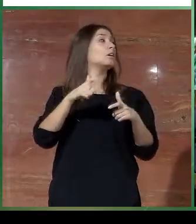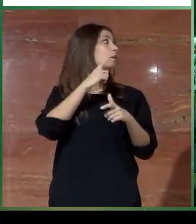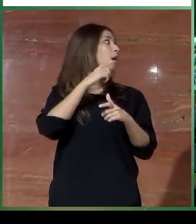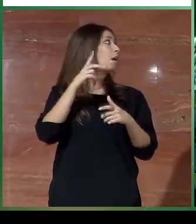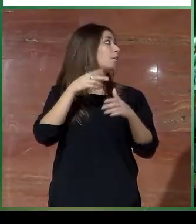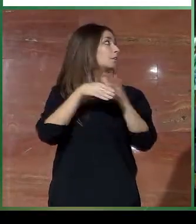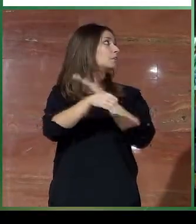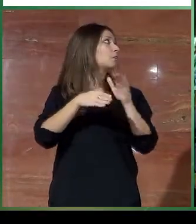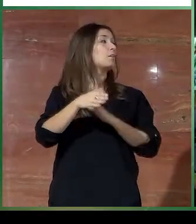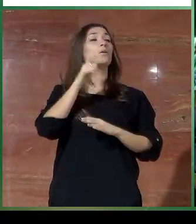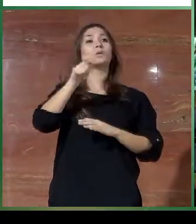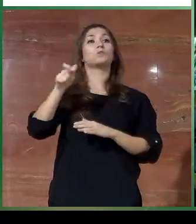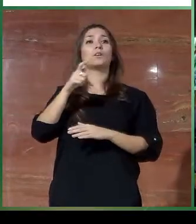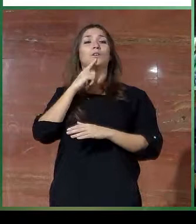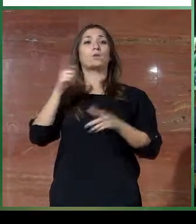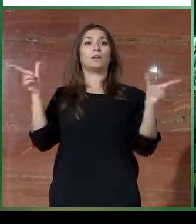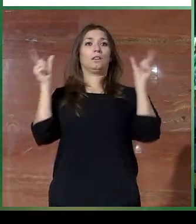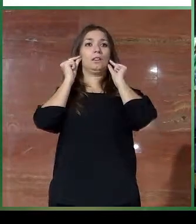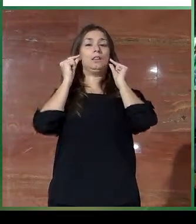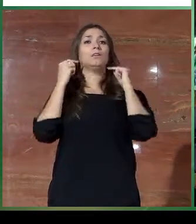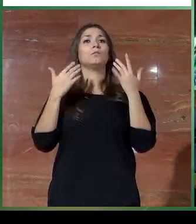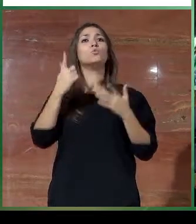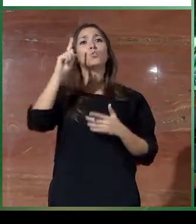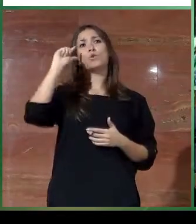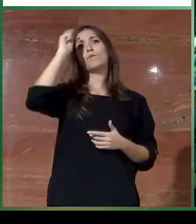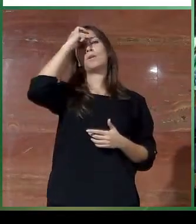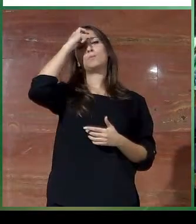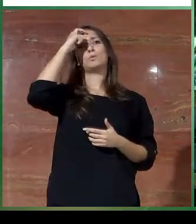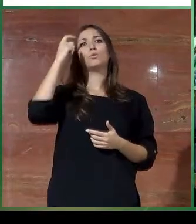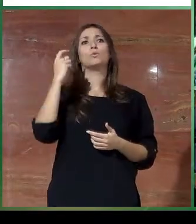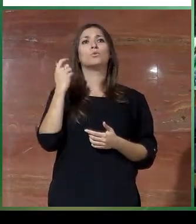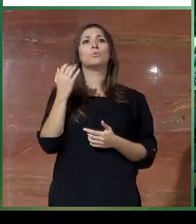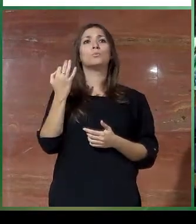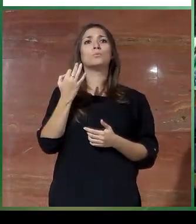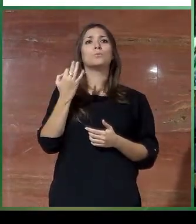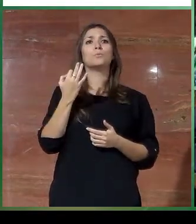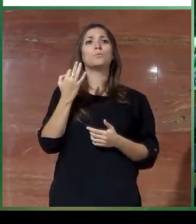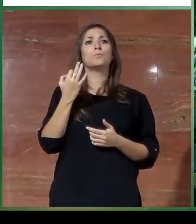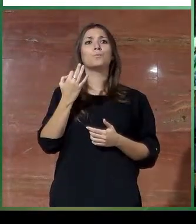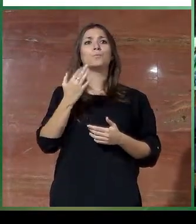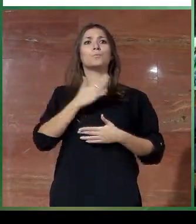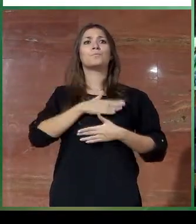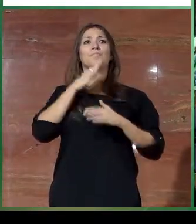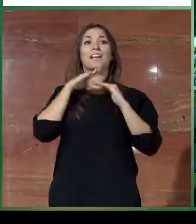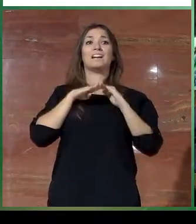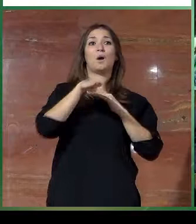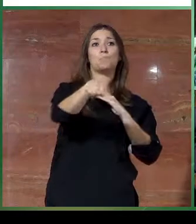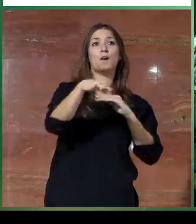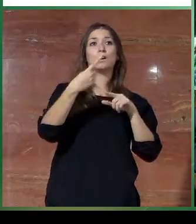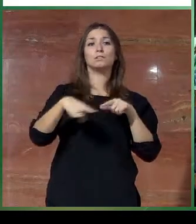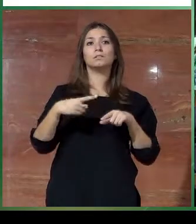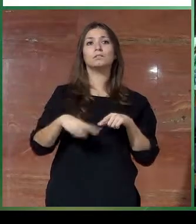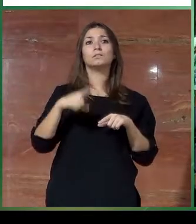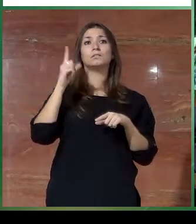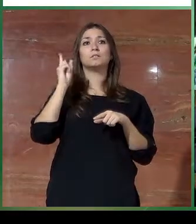Entonces, hay un concepto que, aparte de las rampas y eso, el tema de la